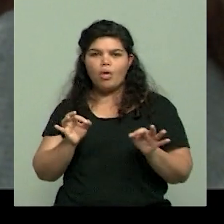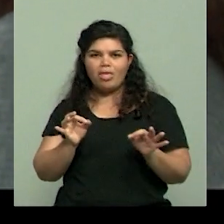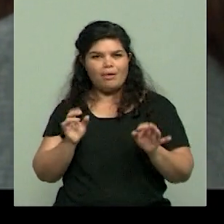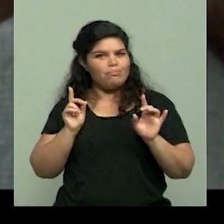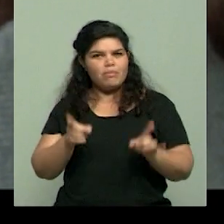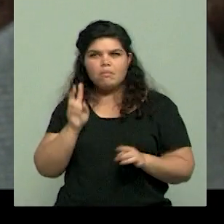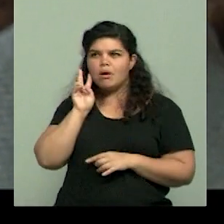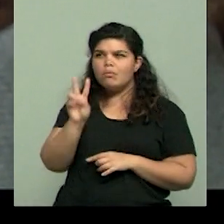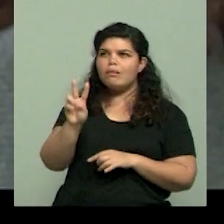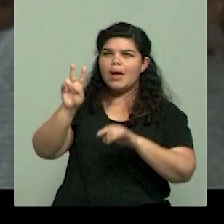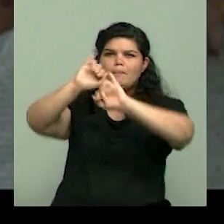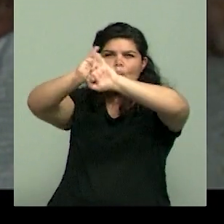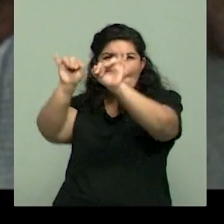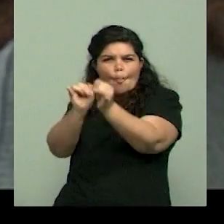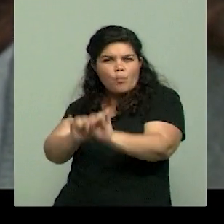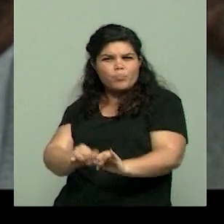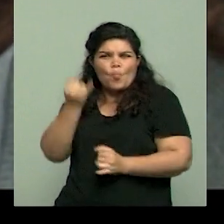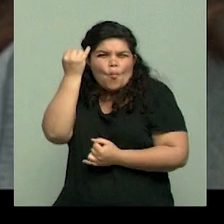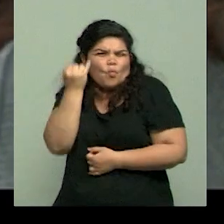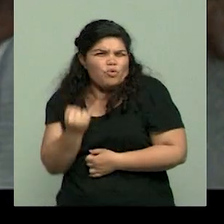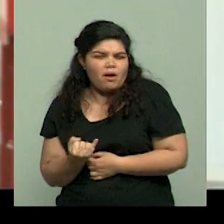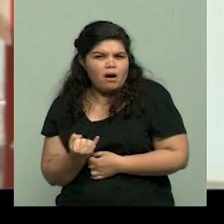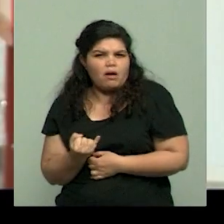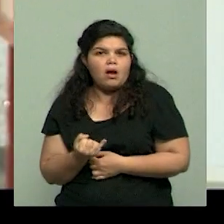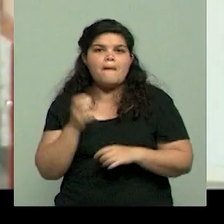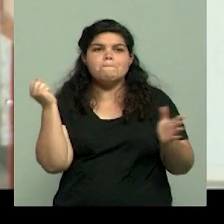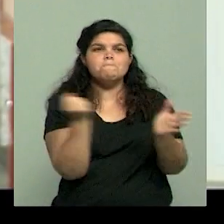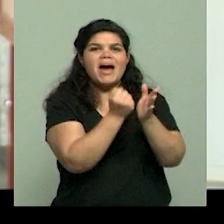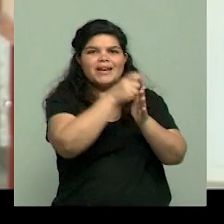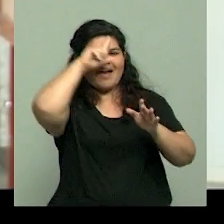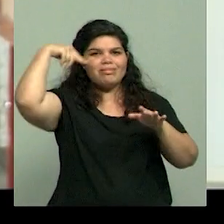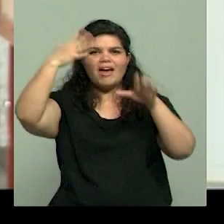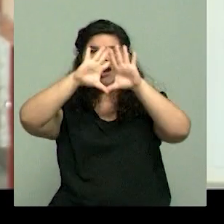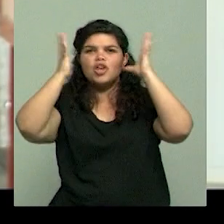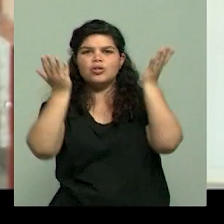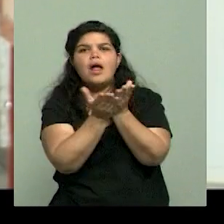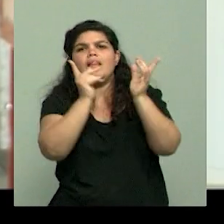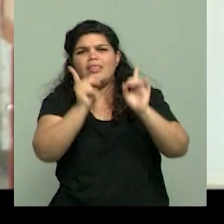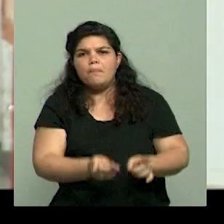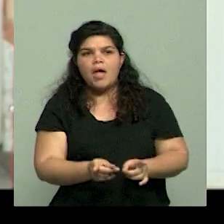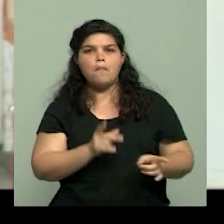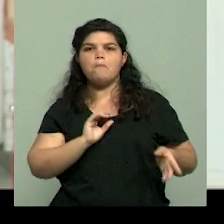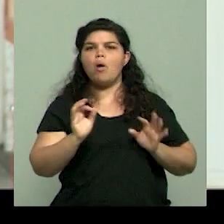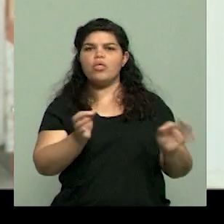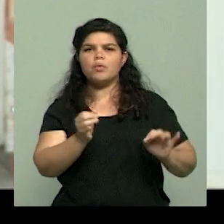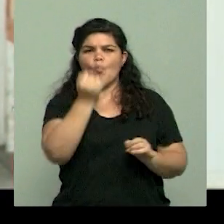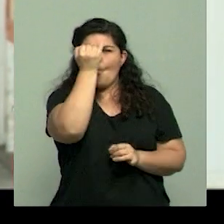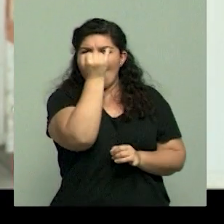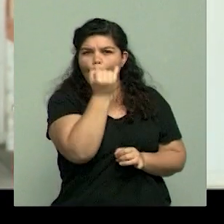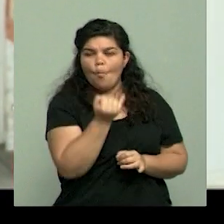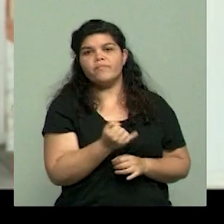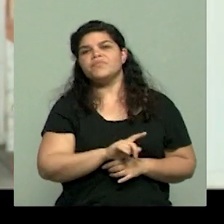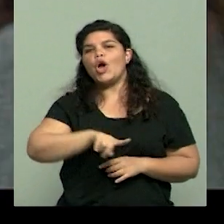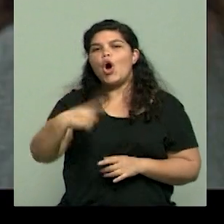importantes, internacionales, se siguen viendo modelos muy flaquitas. Otras tantas van variando, se ha empezado a notar cuerpos más